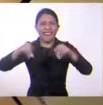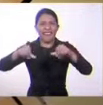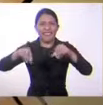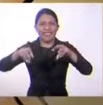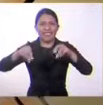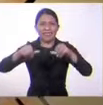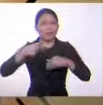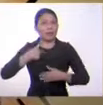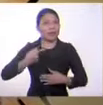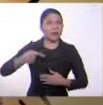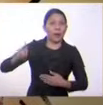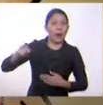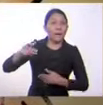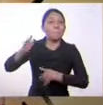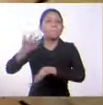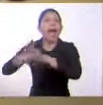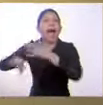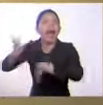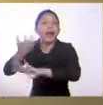mar.